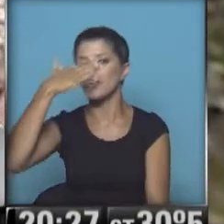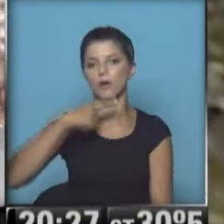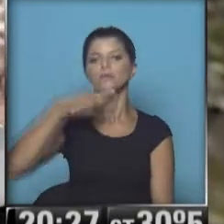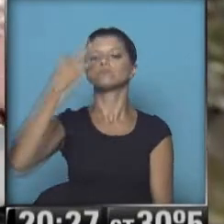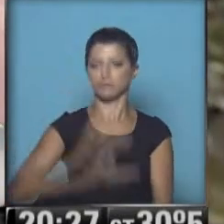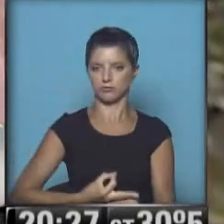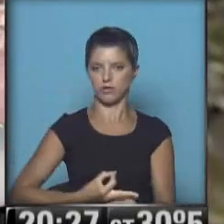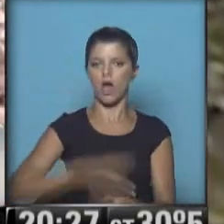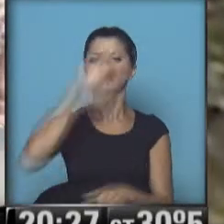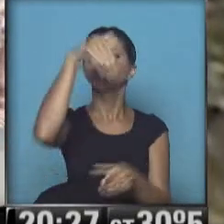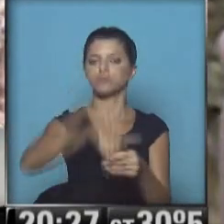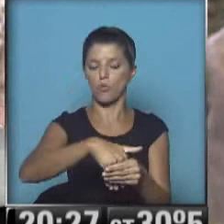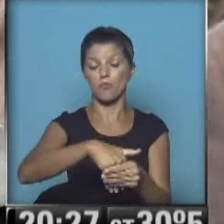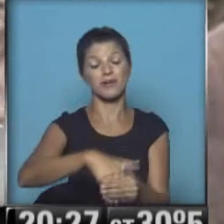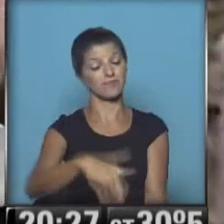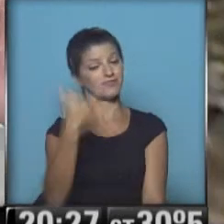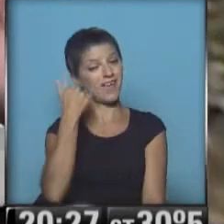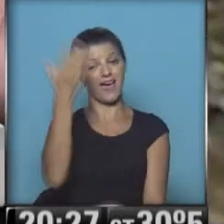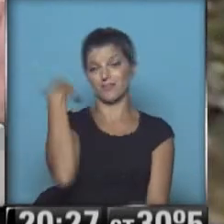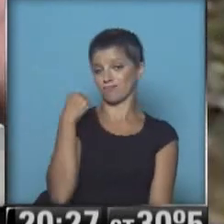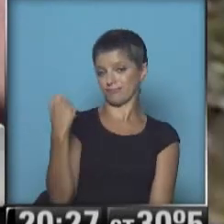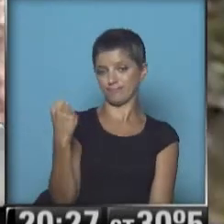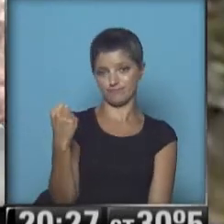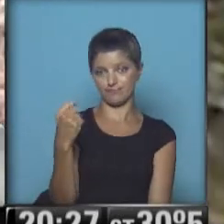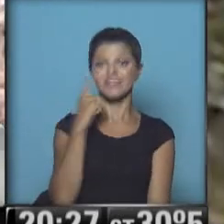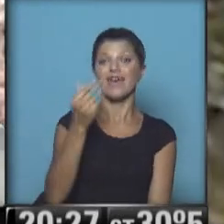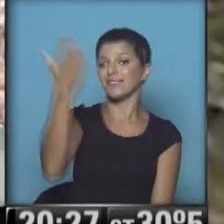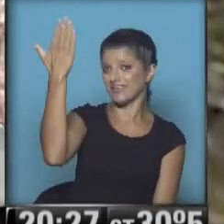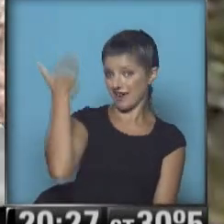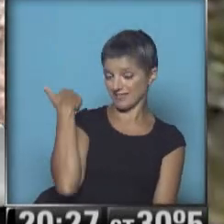decida. Porque como ya le dije el otro día en un patio